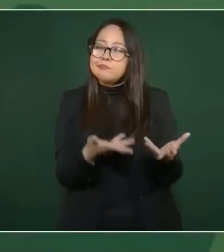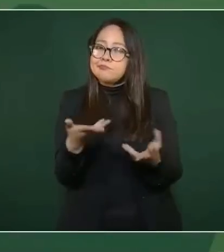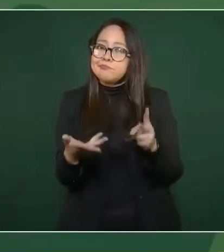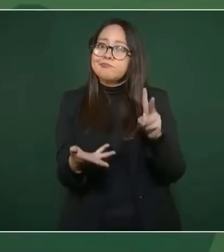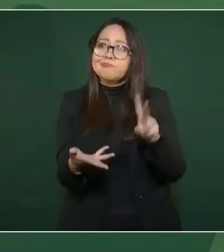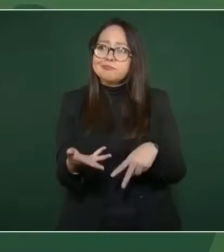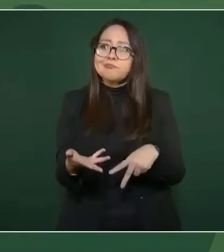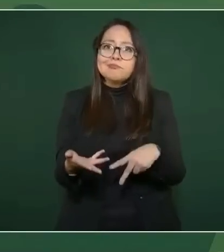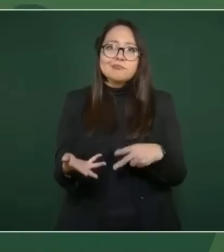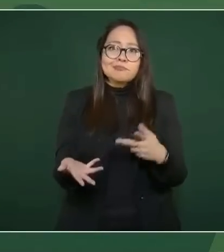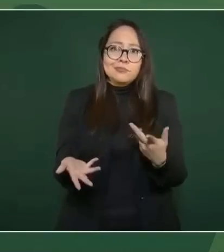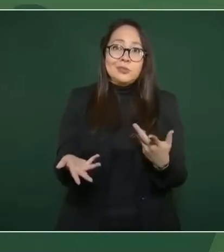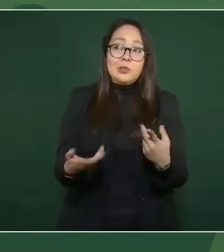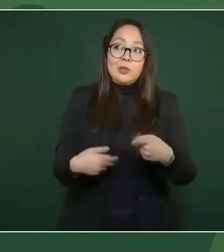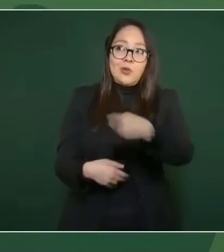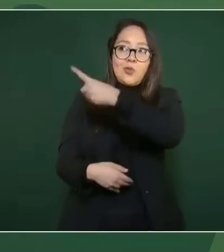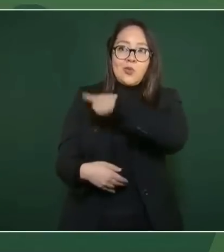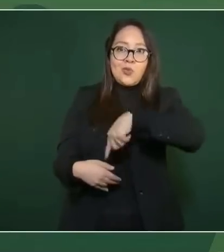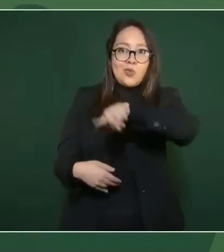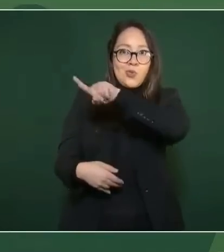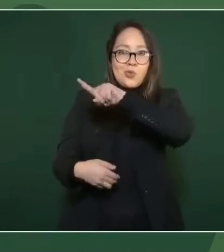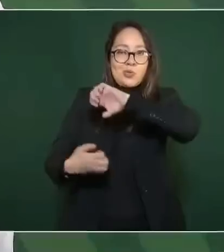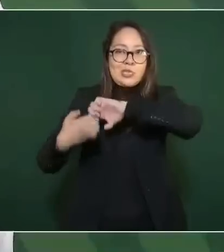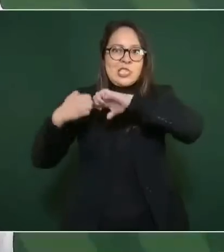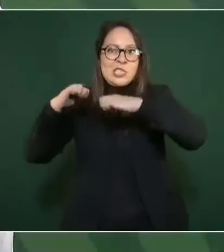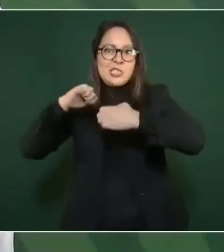están de desesperados